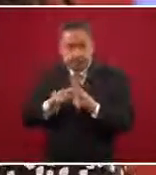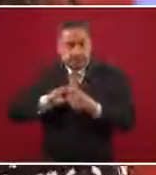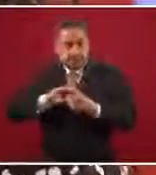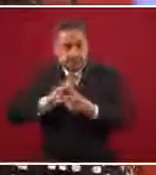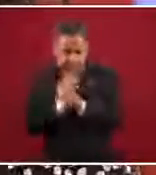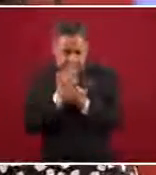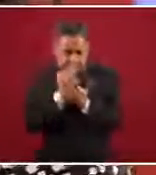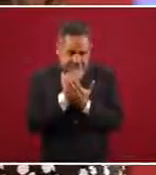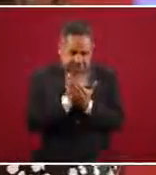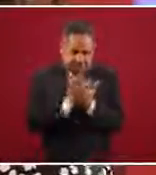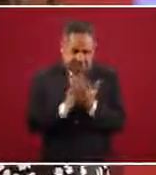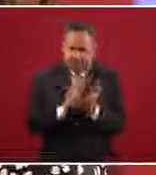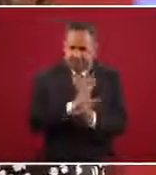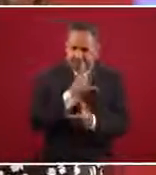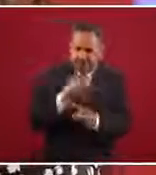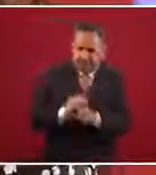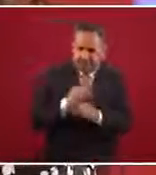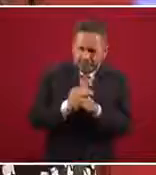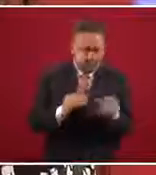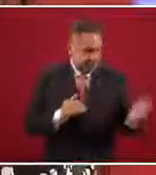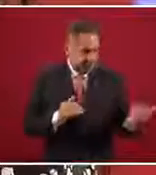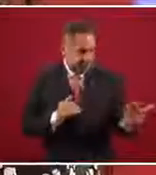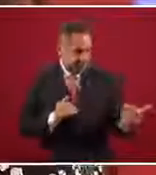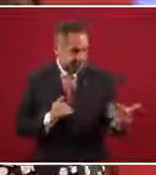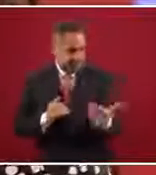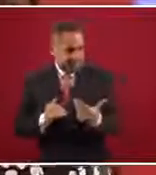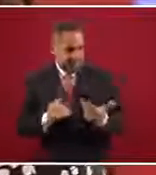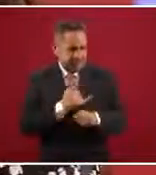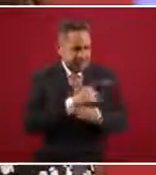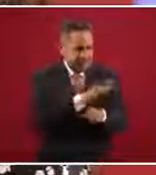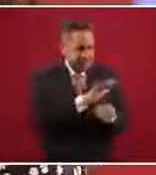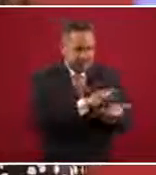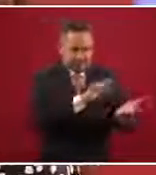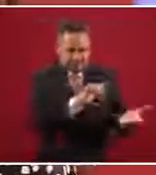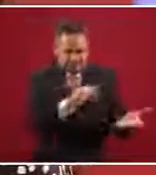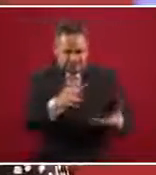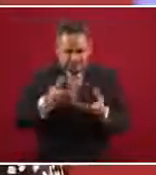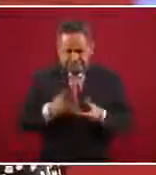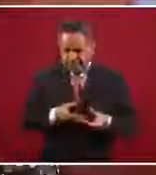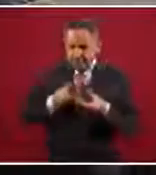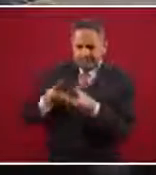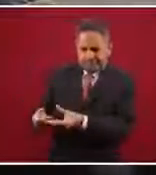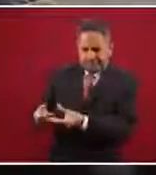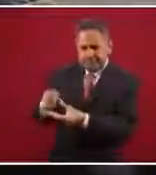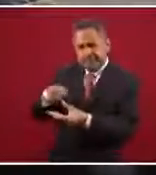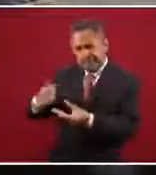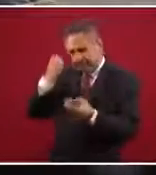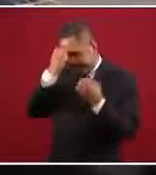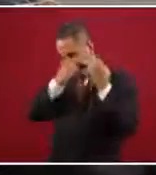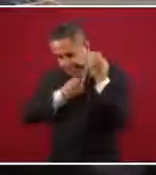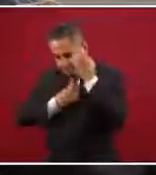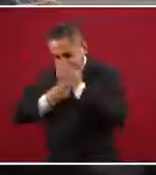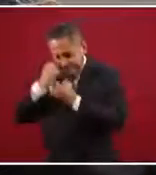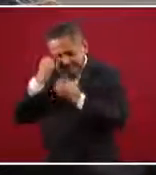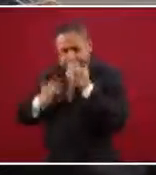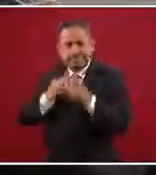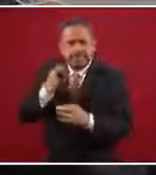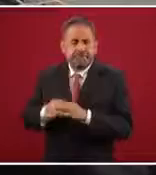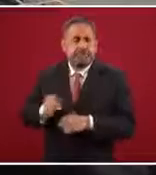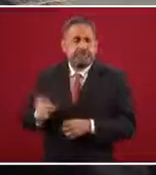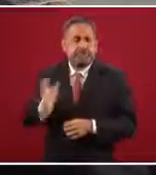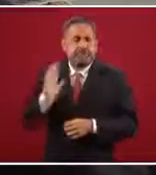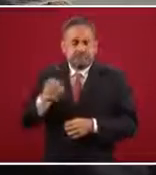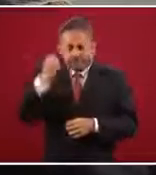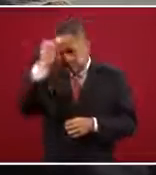único donde estaba toda la información disponible se puso a disposición de los expertos los expertos después de